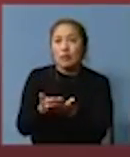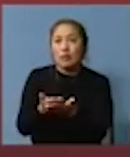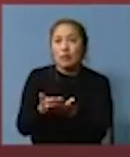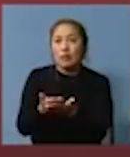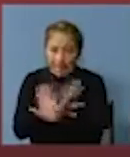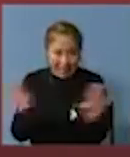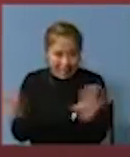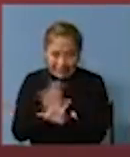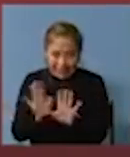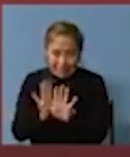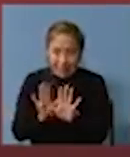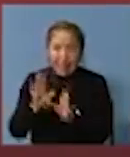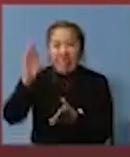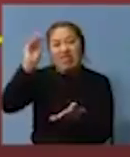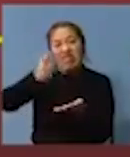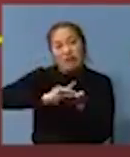más.